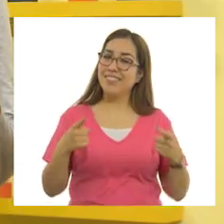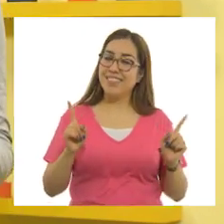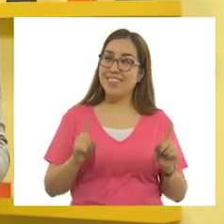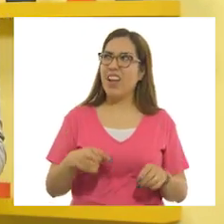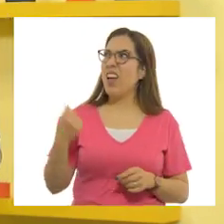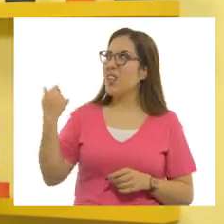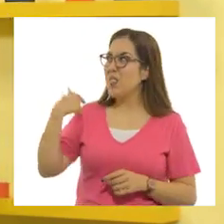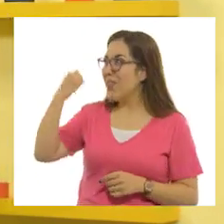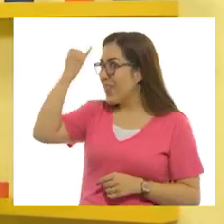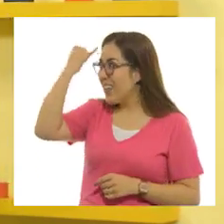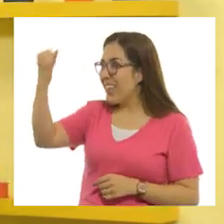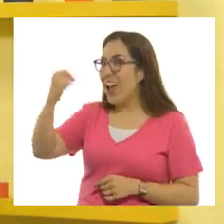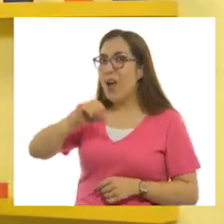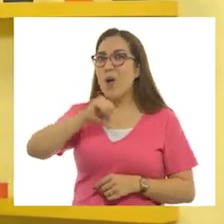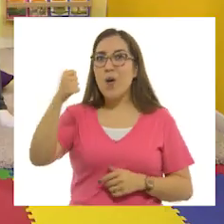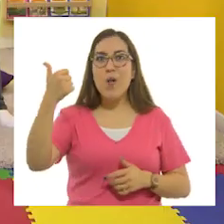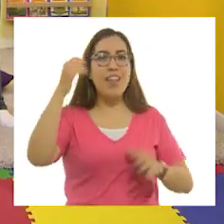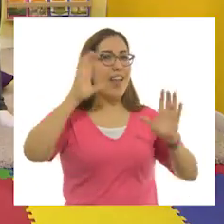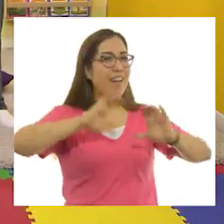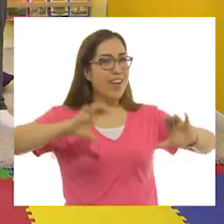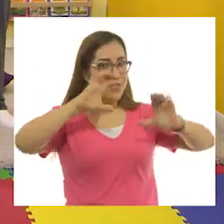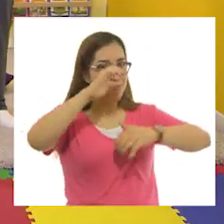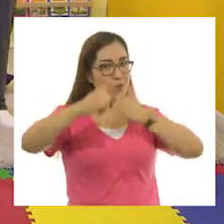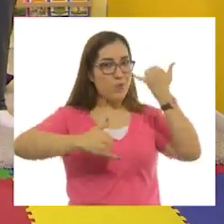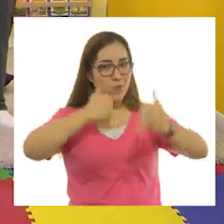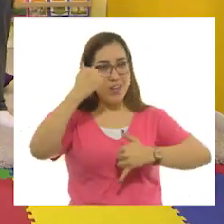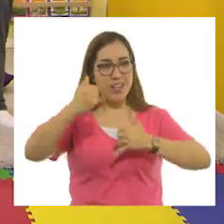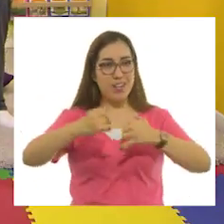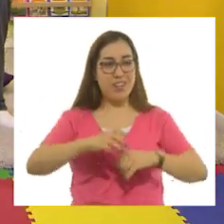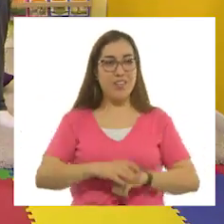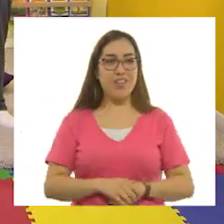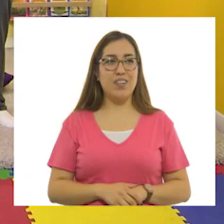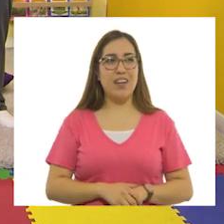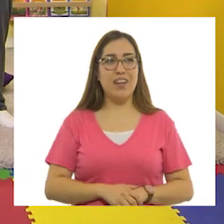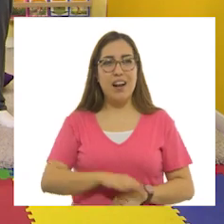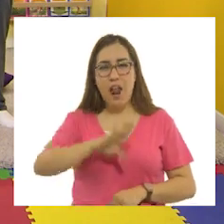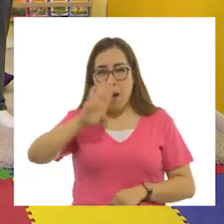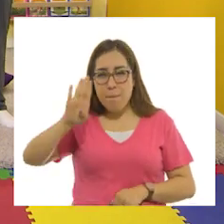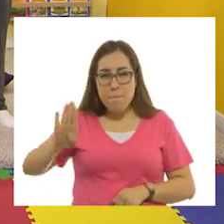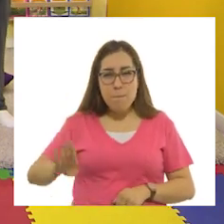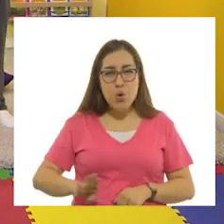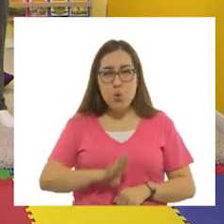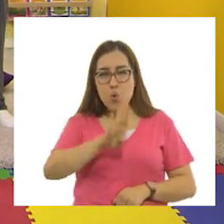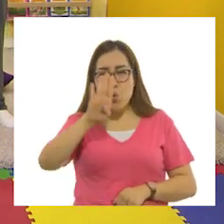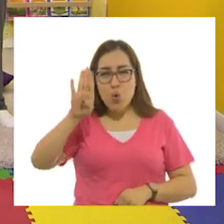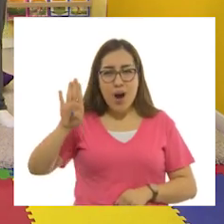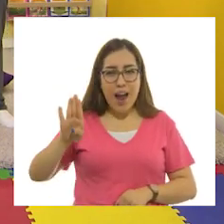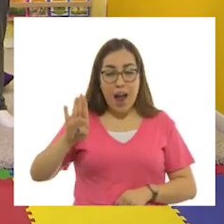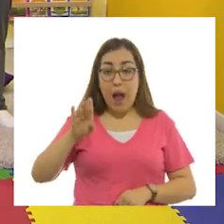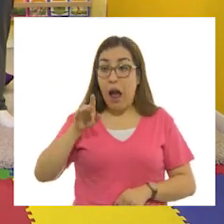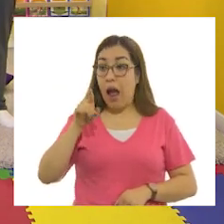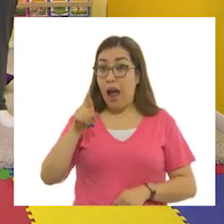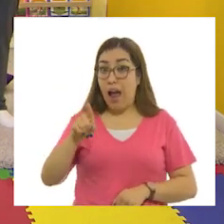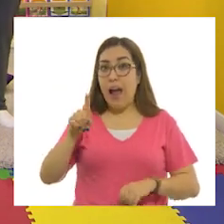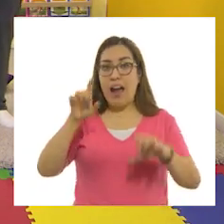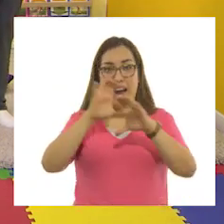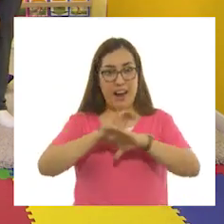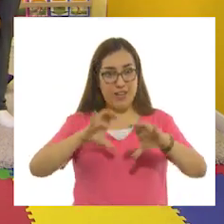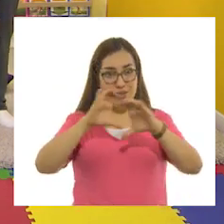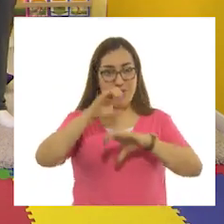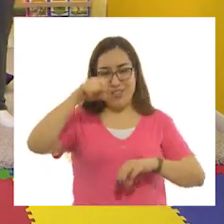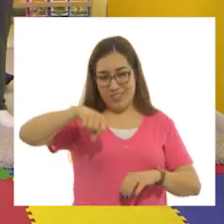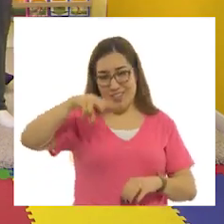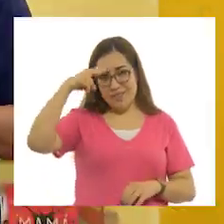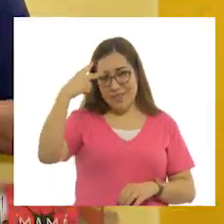también otra canción para este juego abrir la bruja es una canción tradicional mexicana quieres